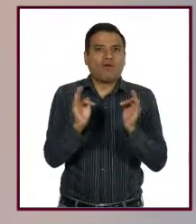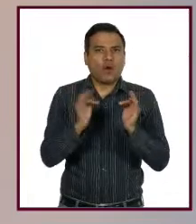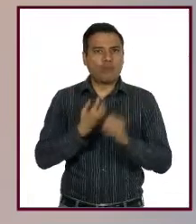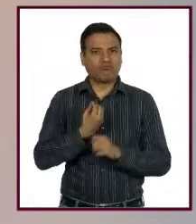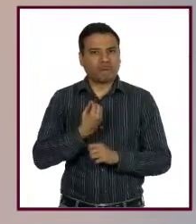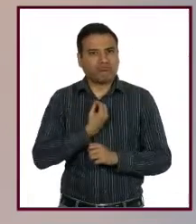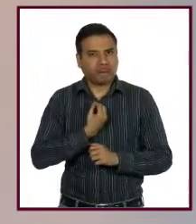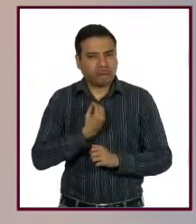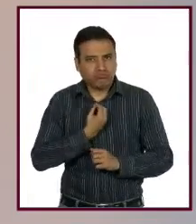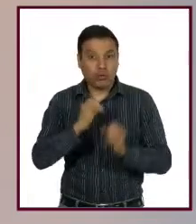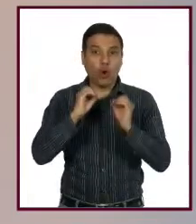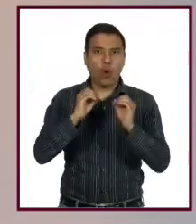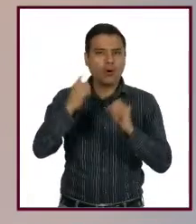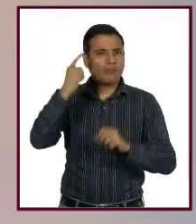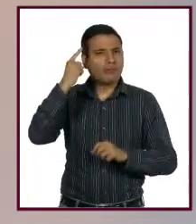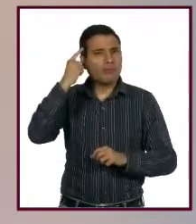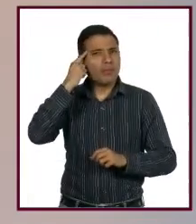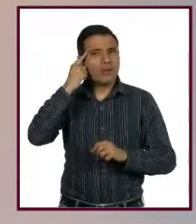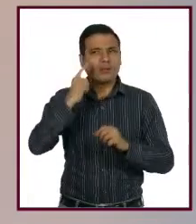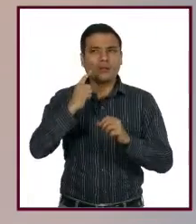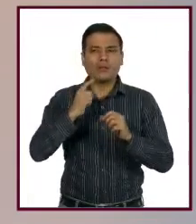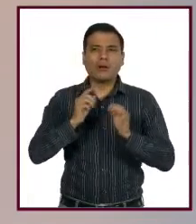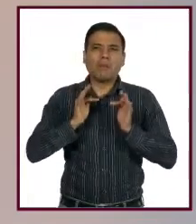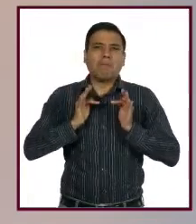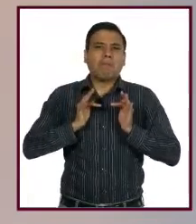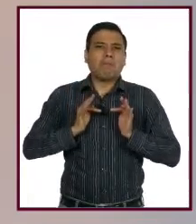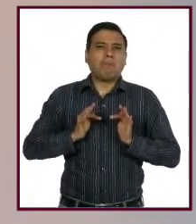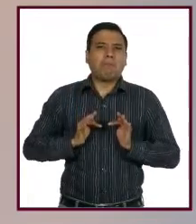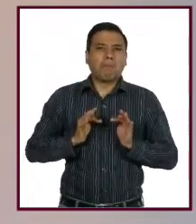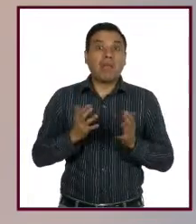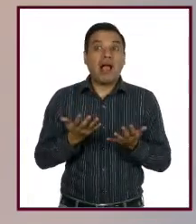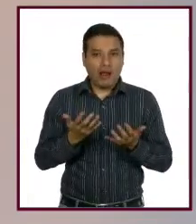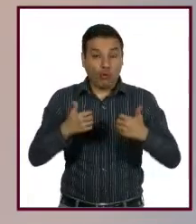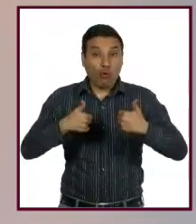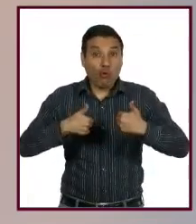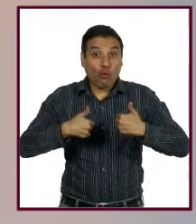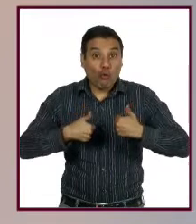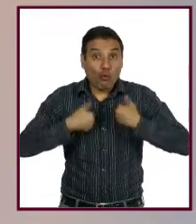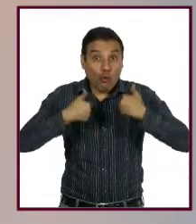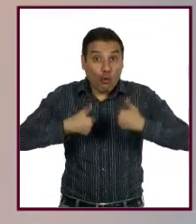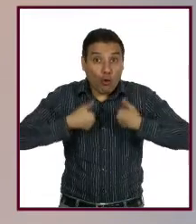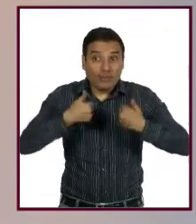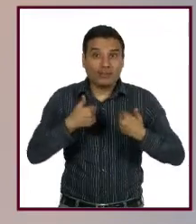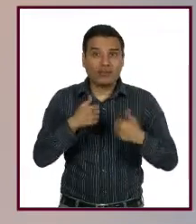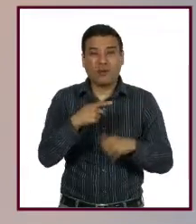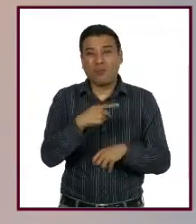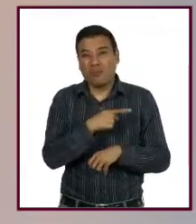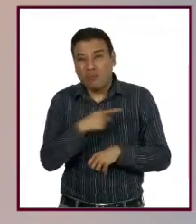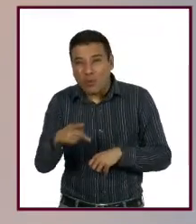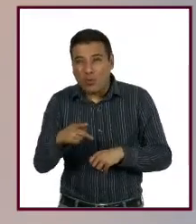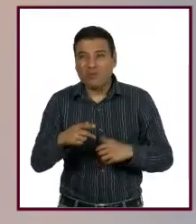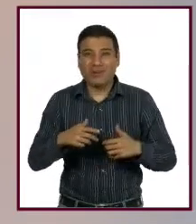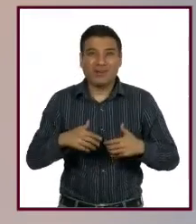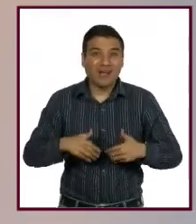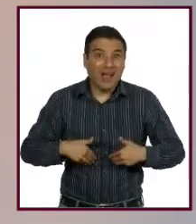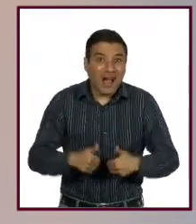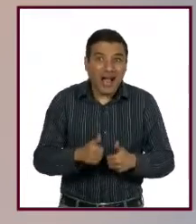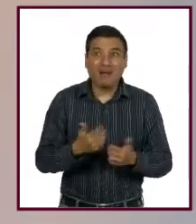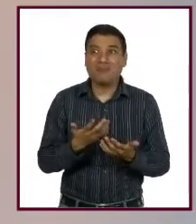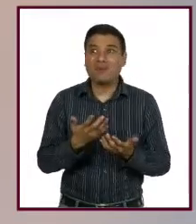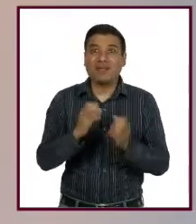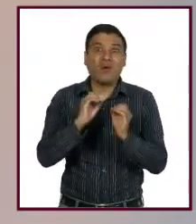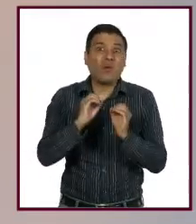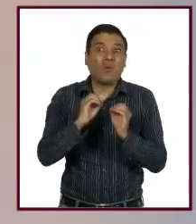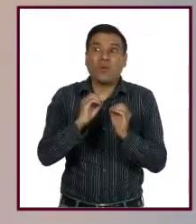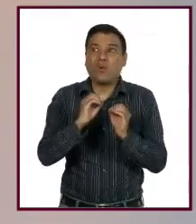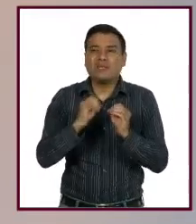malestar psíquico, el malestar mental. Entonces, de alguna manera, este tipo de situaciones como la pobreza, el hambre, la